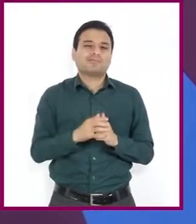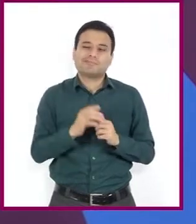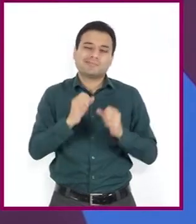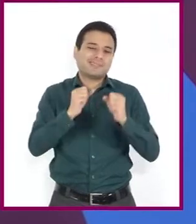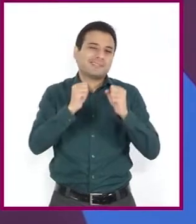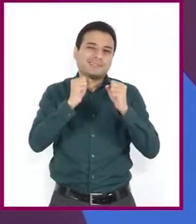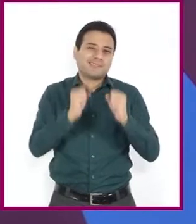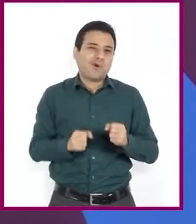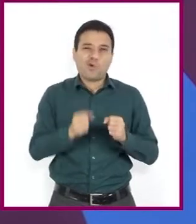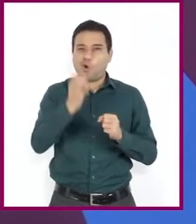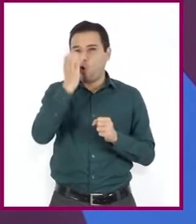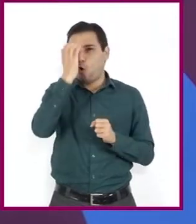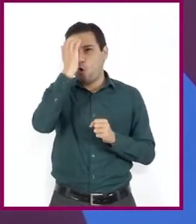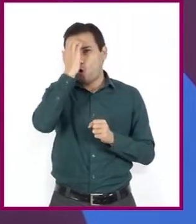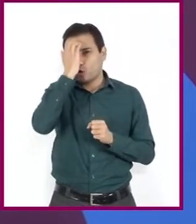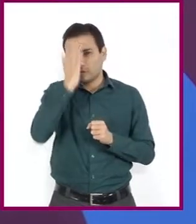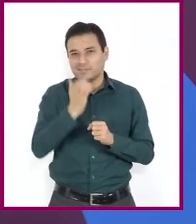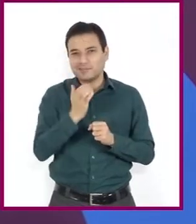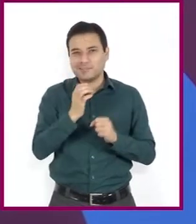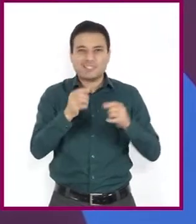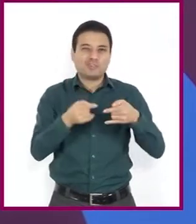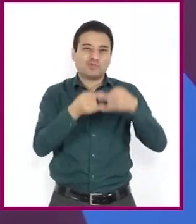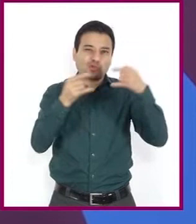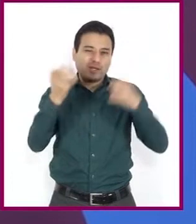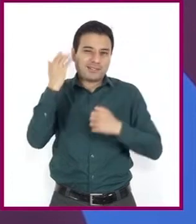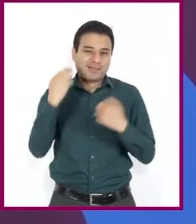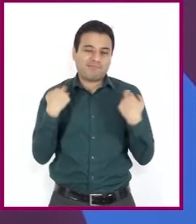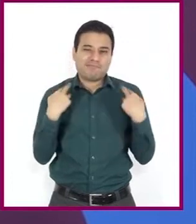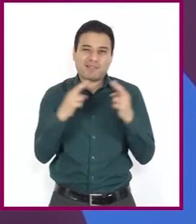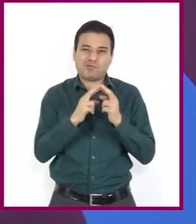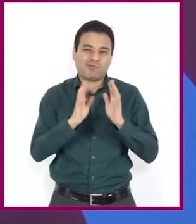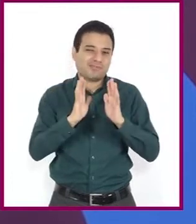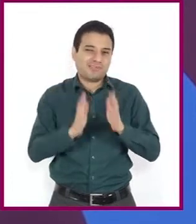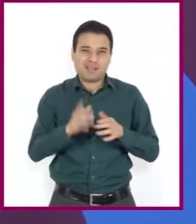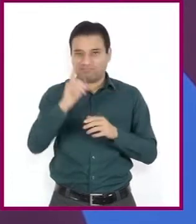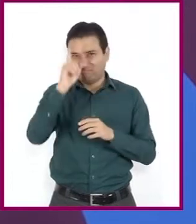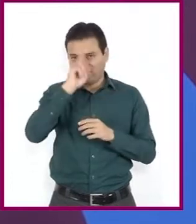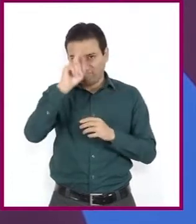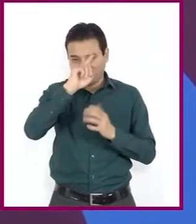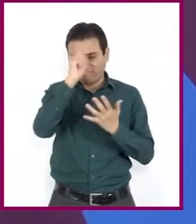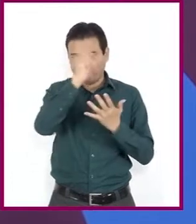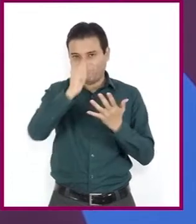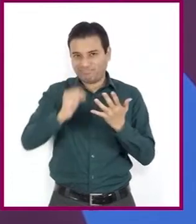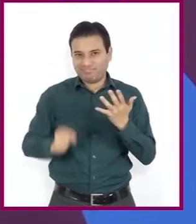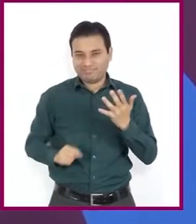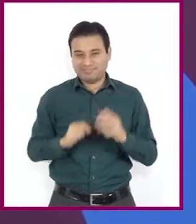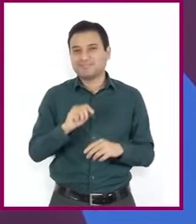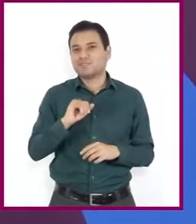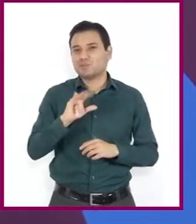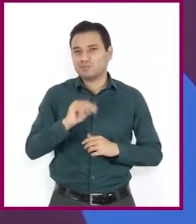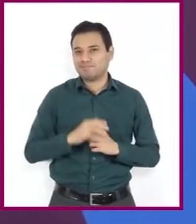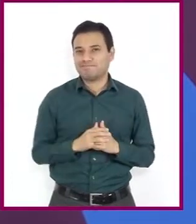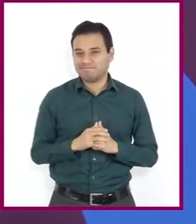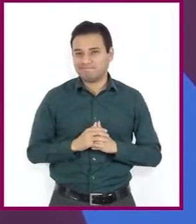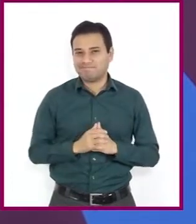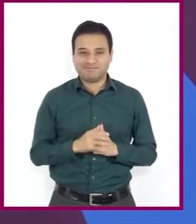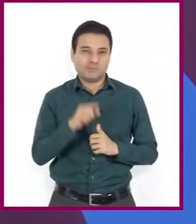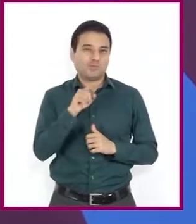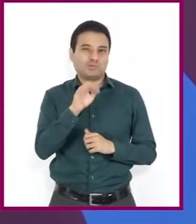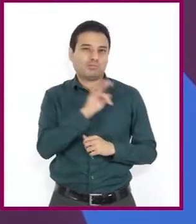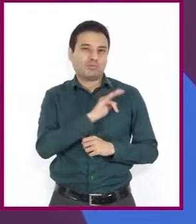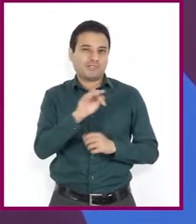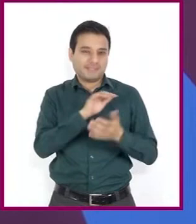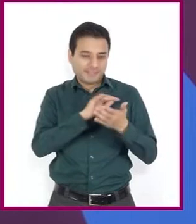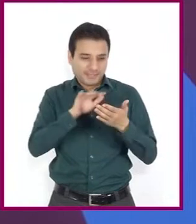conoce estrategias que aprendieron de sus maestras y maestros de las diferentes asignaturas para comprender lo que